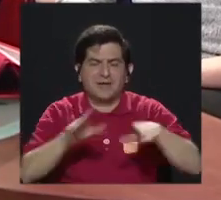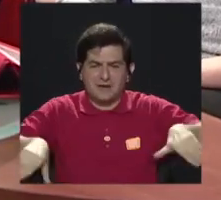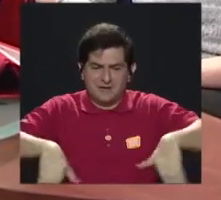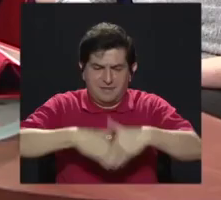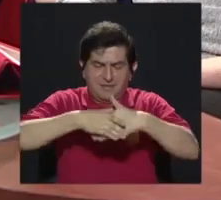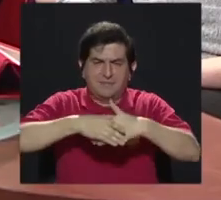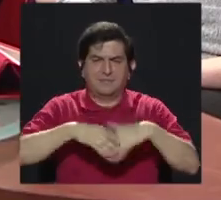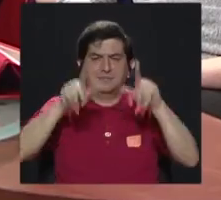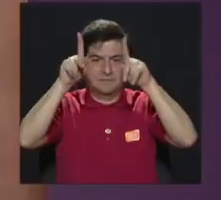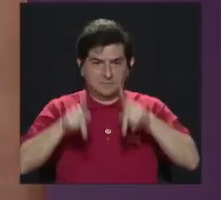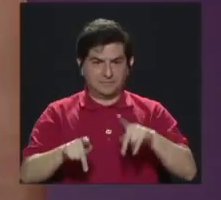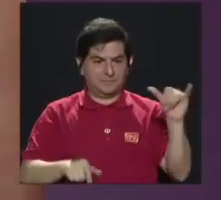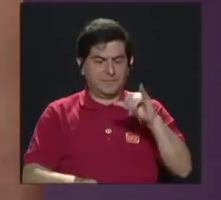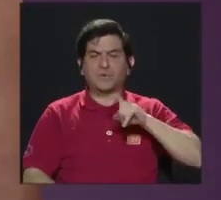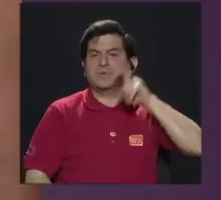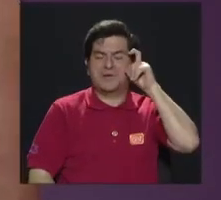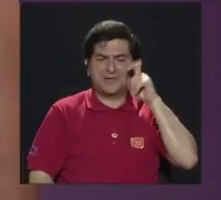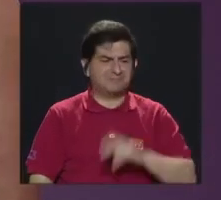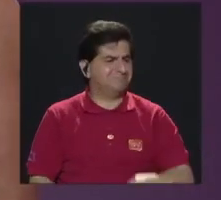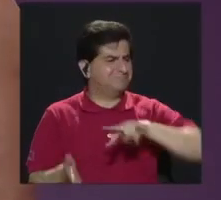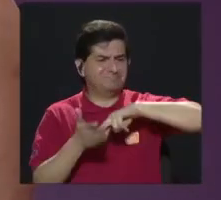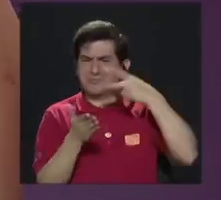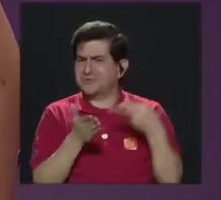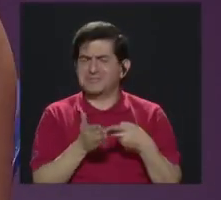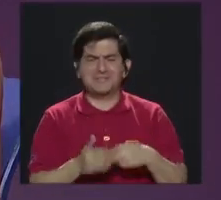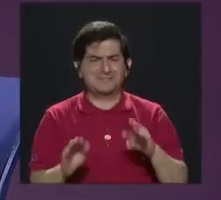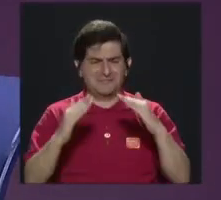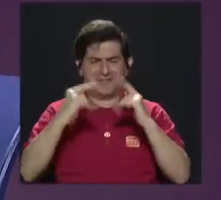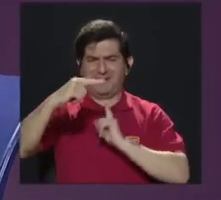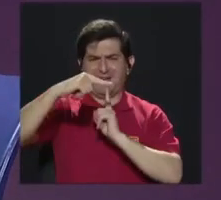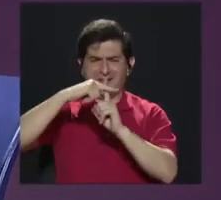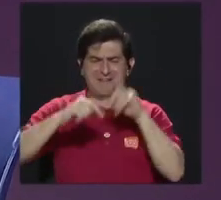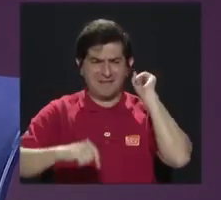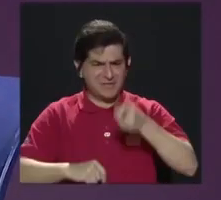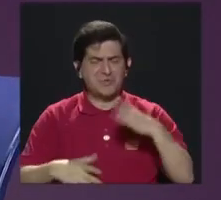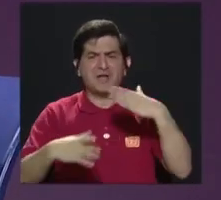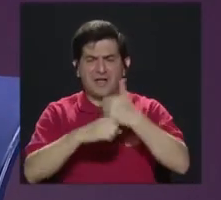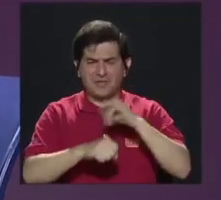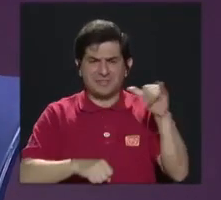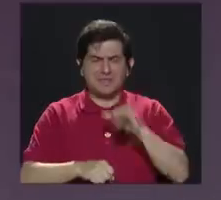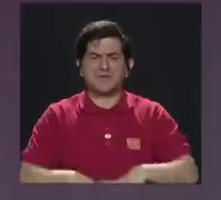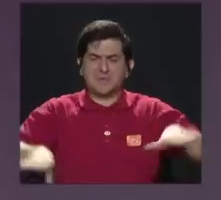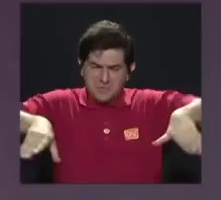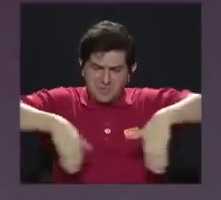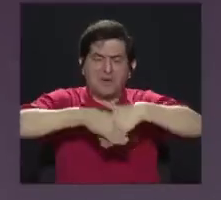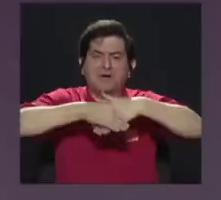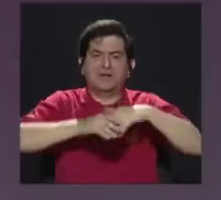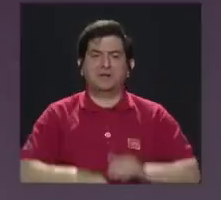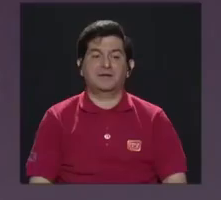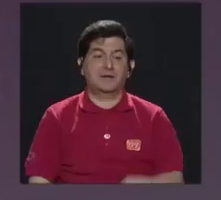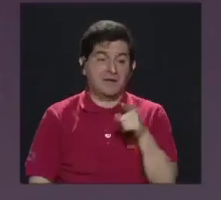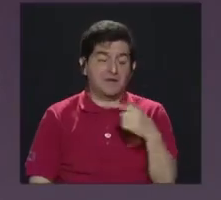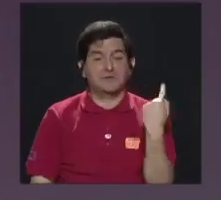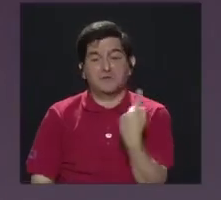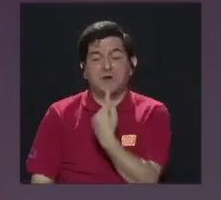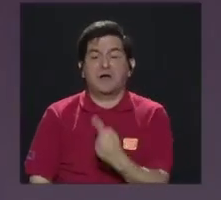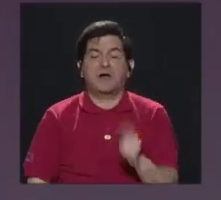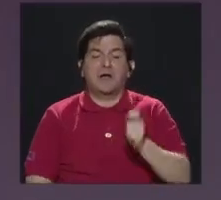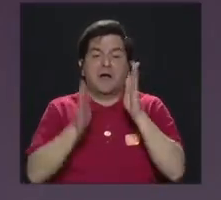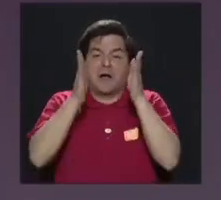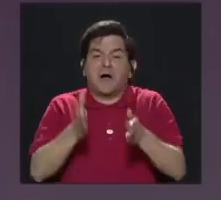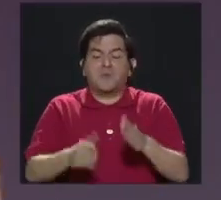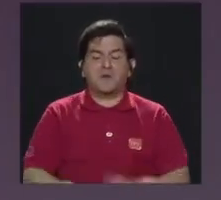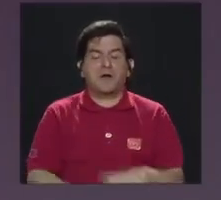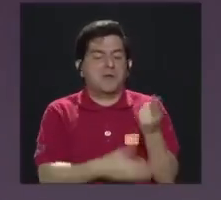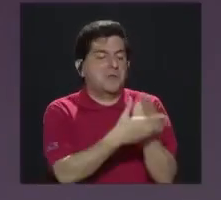personas de mismo sexo, tampoco se está obligando a las iglesias a que efectúen estos matrimonios. O sea, eso lo hará cada abogado, o sea, con